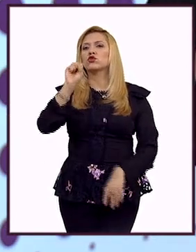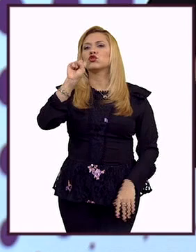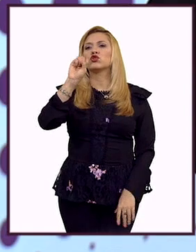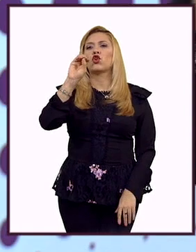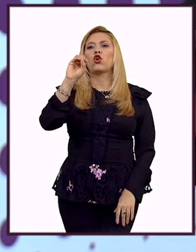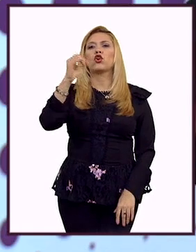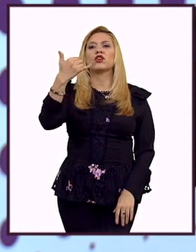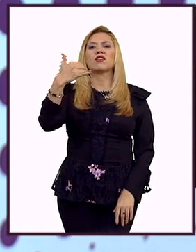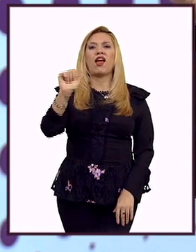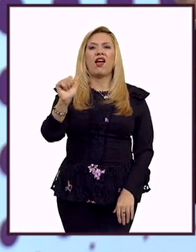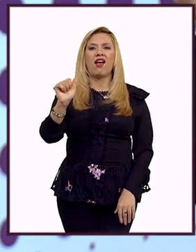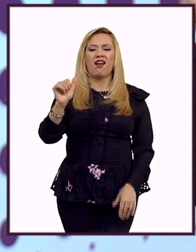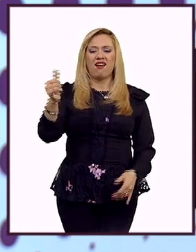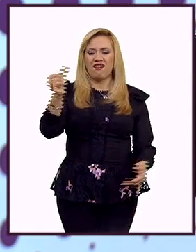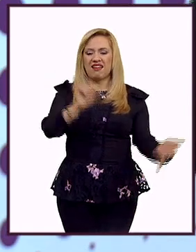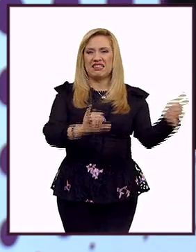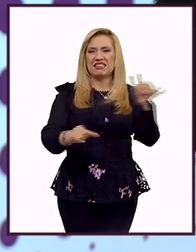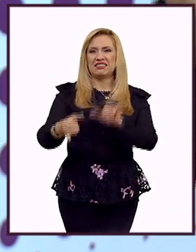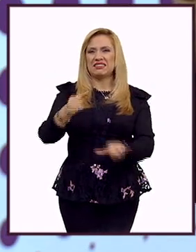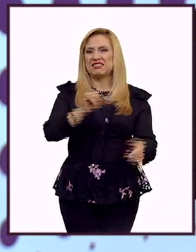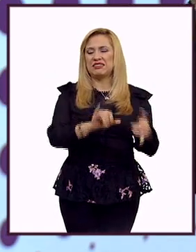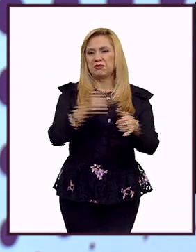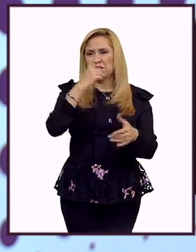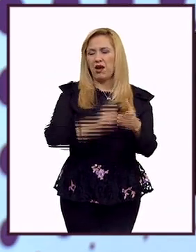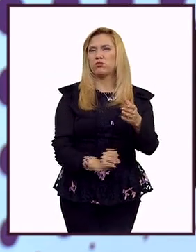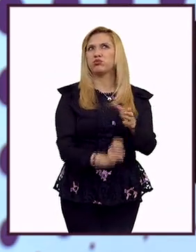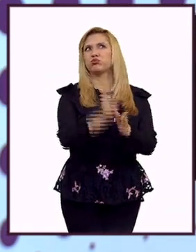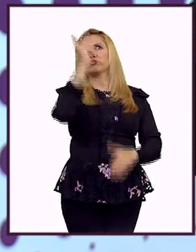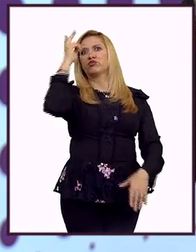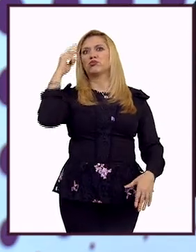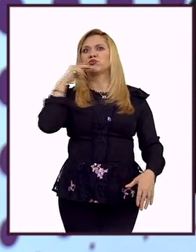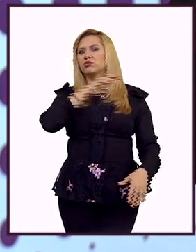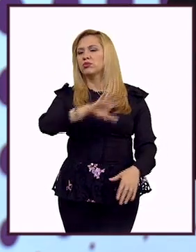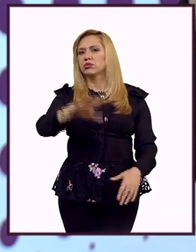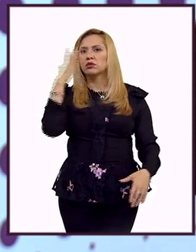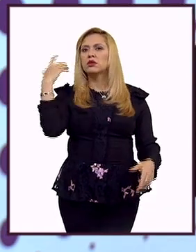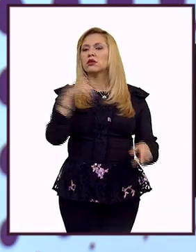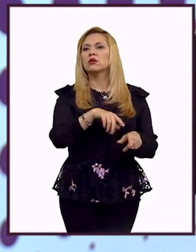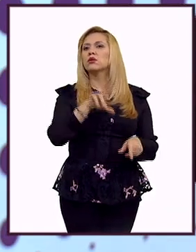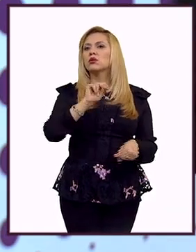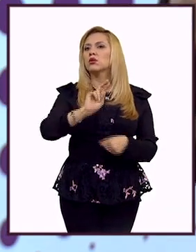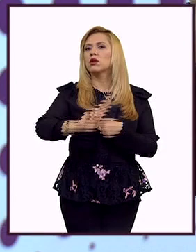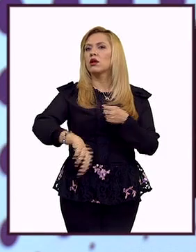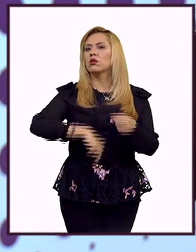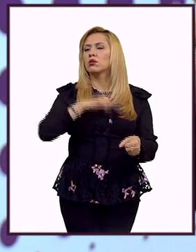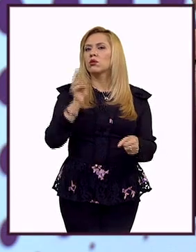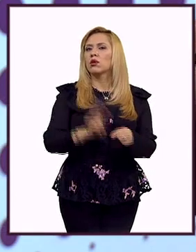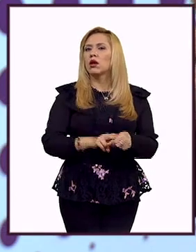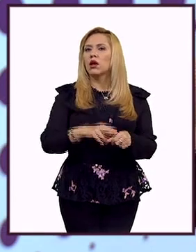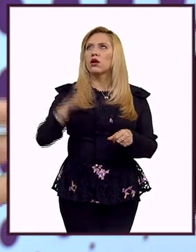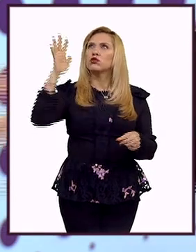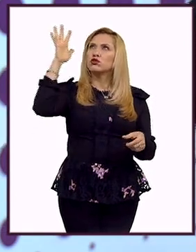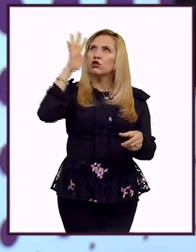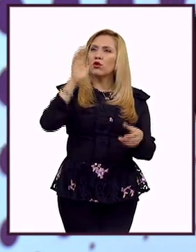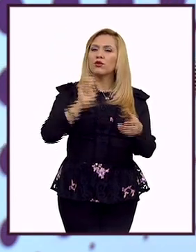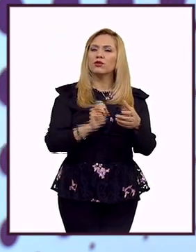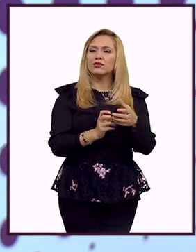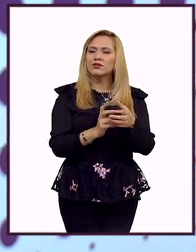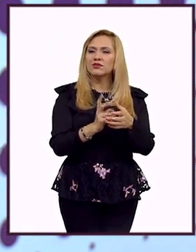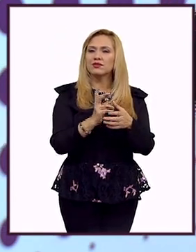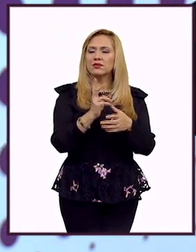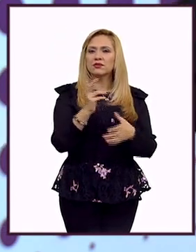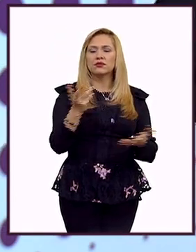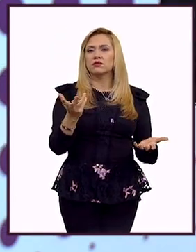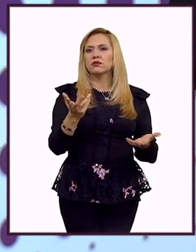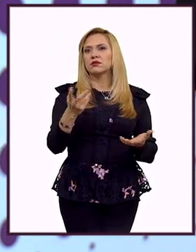claramente los productores de miel que tienen un mecanismo de uso de la tierra que tienen que relacionar con la abeja y otro modelo